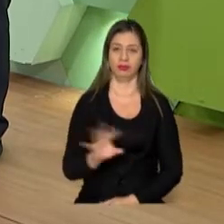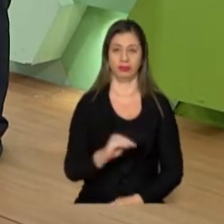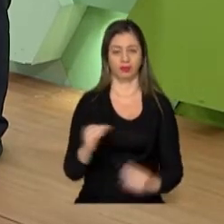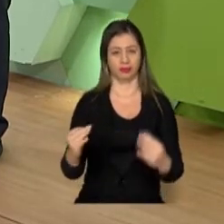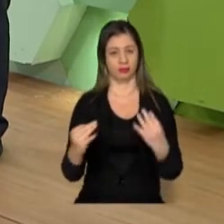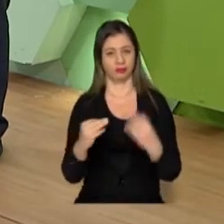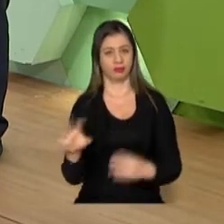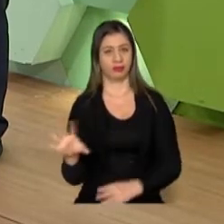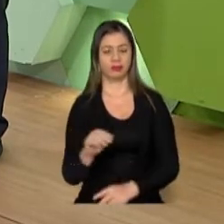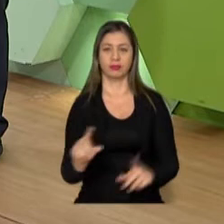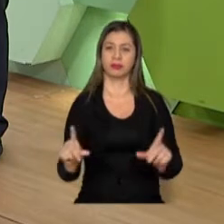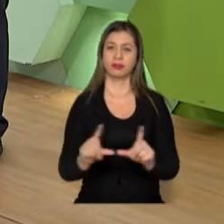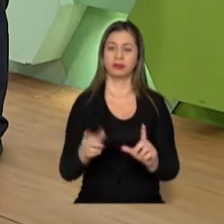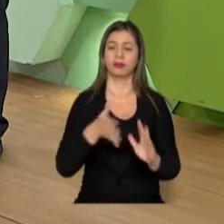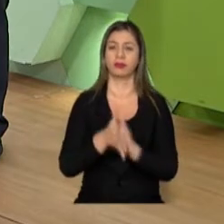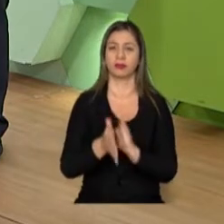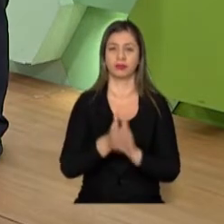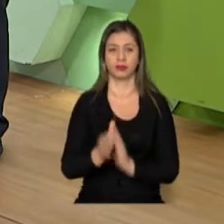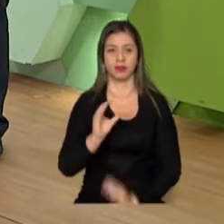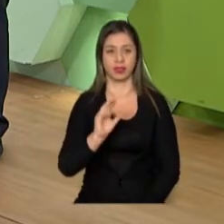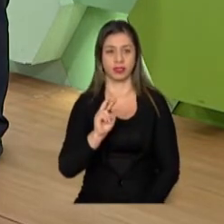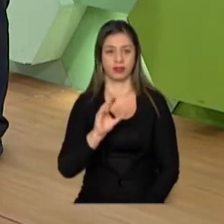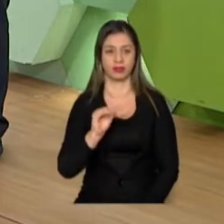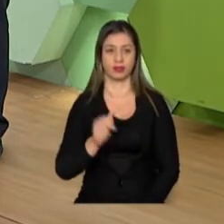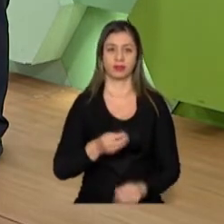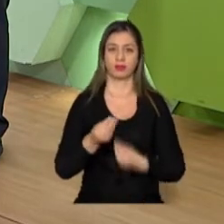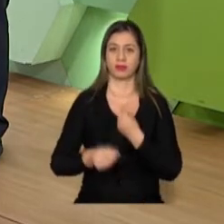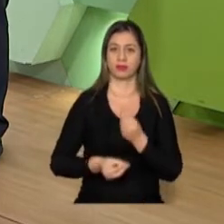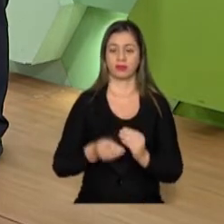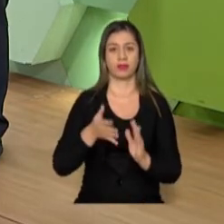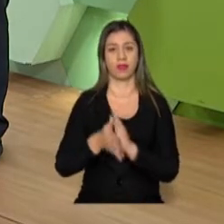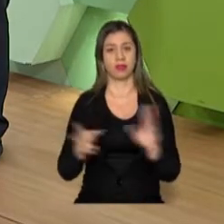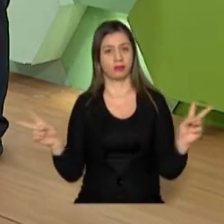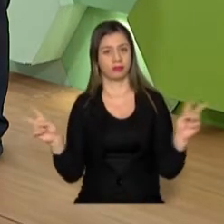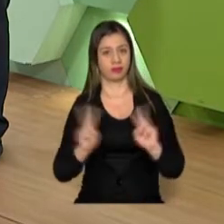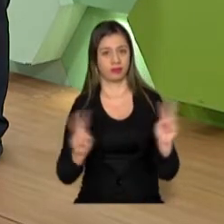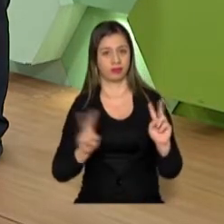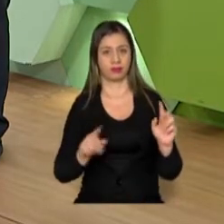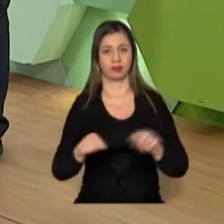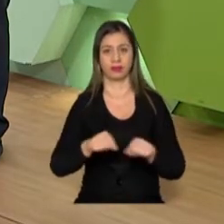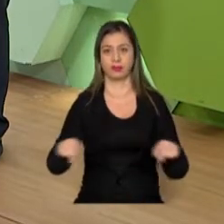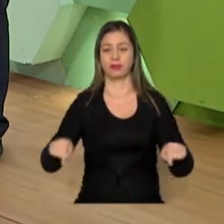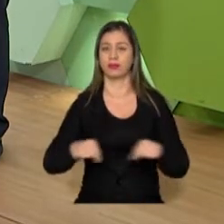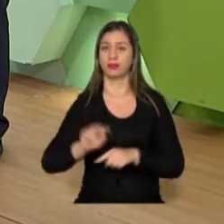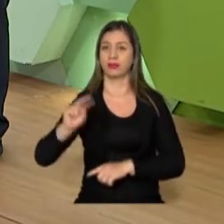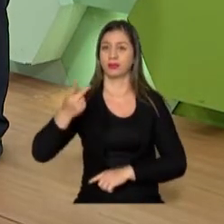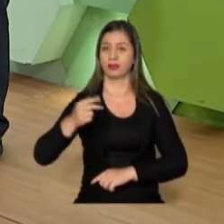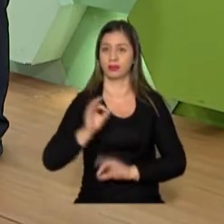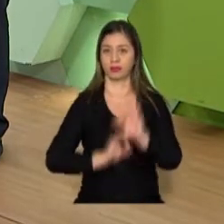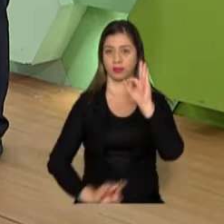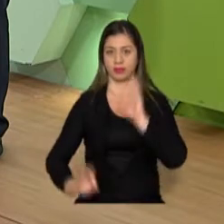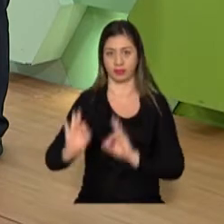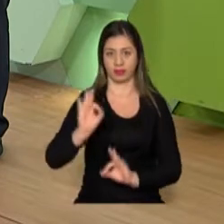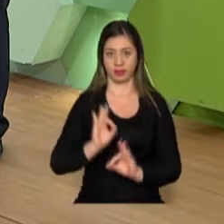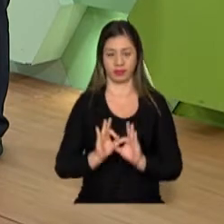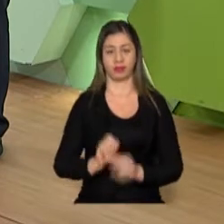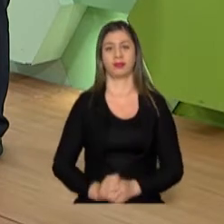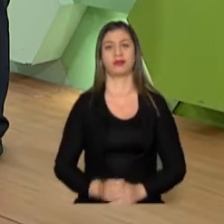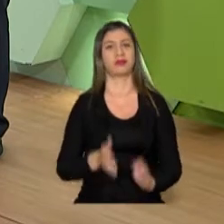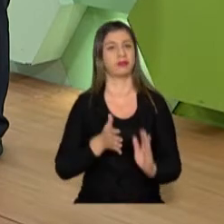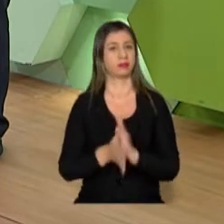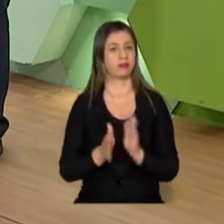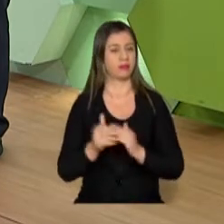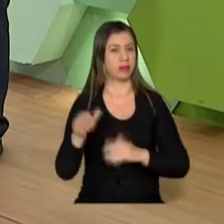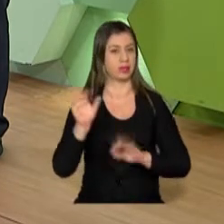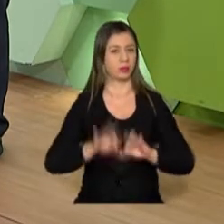a todos los televidentes del informativo CBC. Realizamos este programa en directo desde el Estudio 2 de nuestro canal regional Telepacífico. Los invitamos